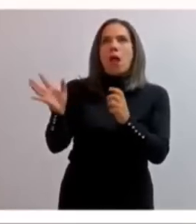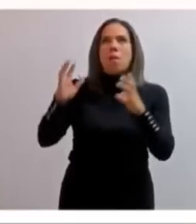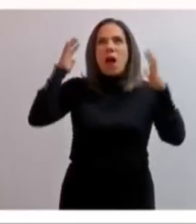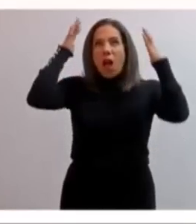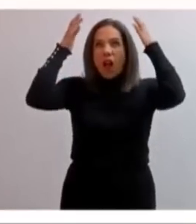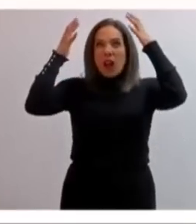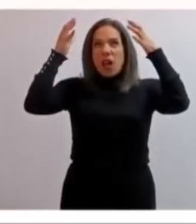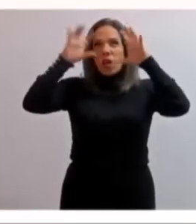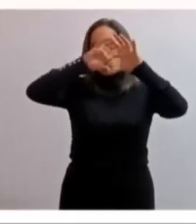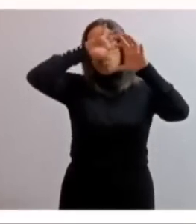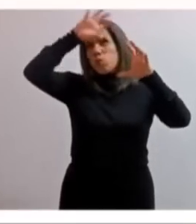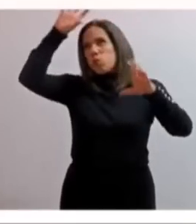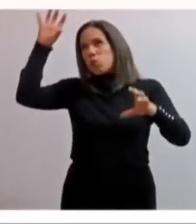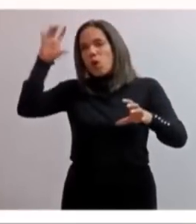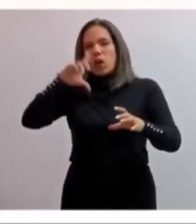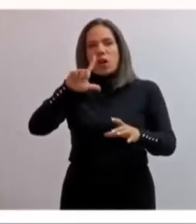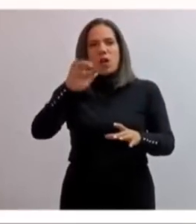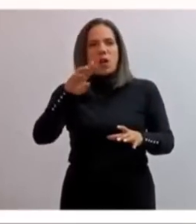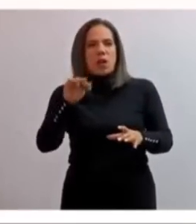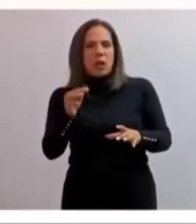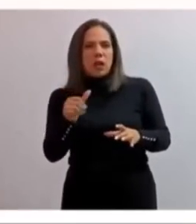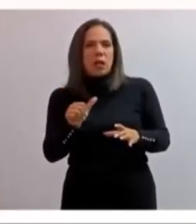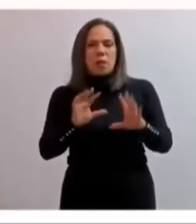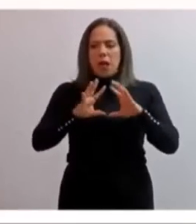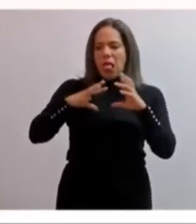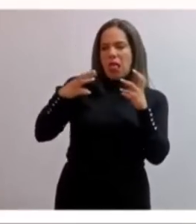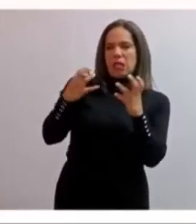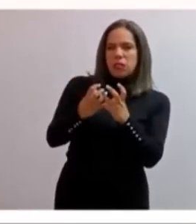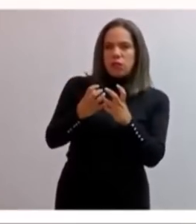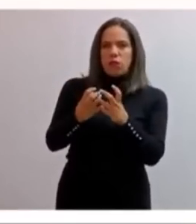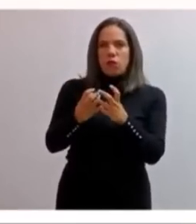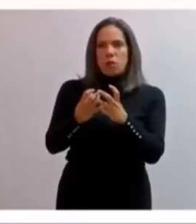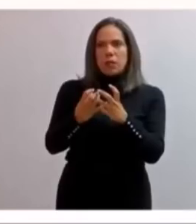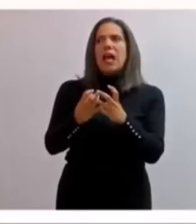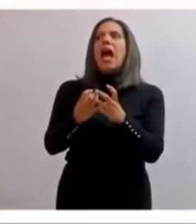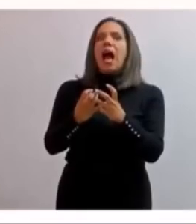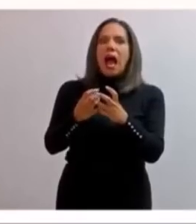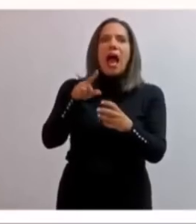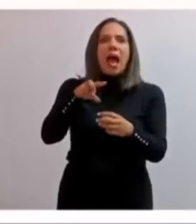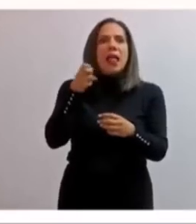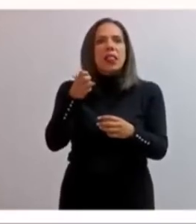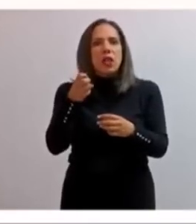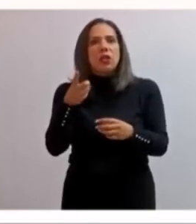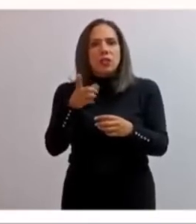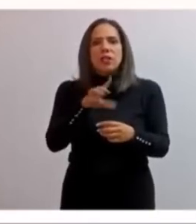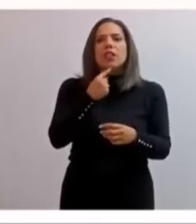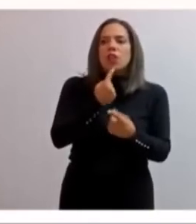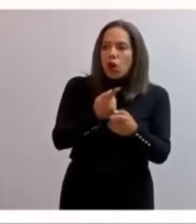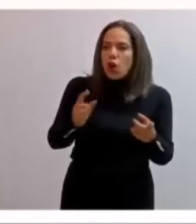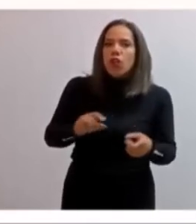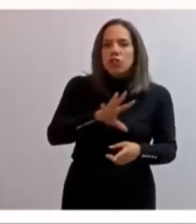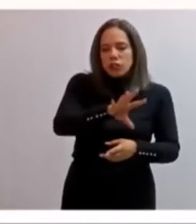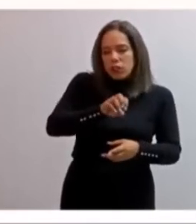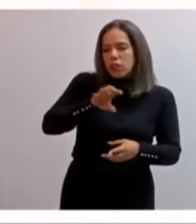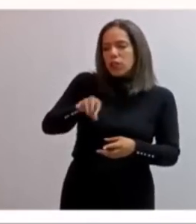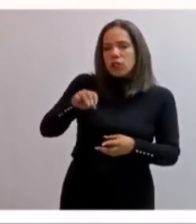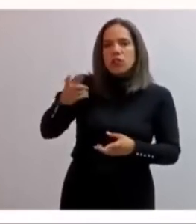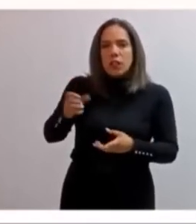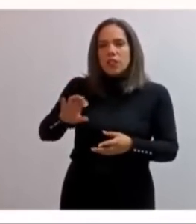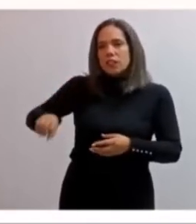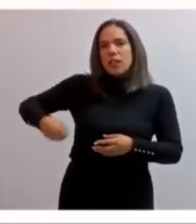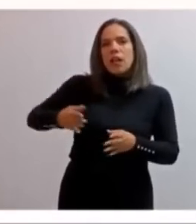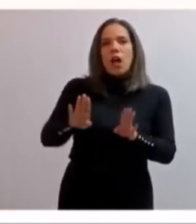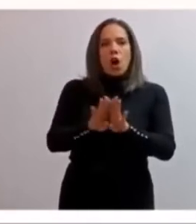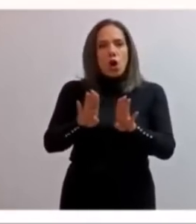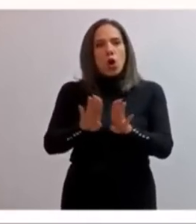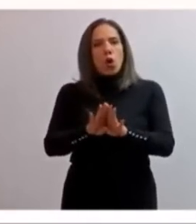ambiente, cómo está afectado el medio ambiente. Y los niños hacen un pequeño trabajo de recolección de basura en su comunidad.